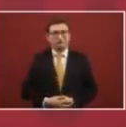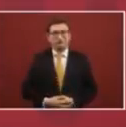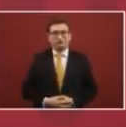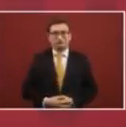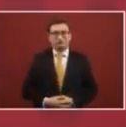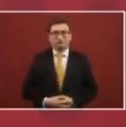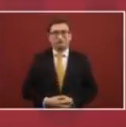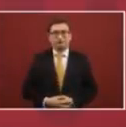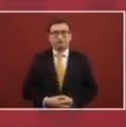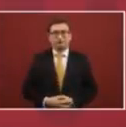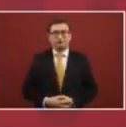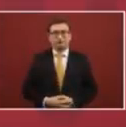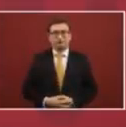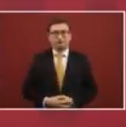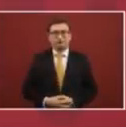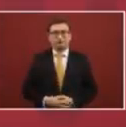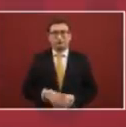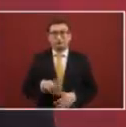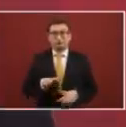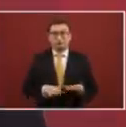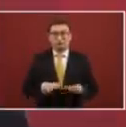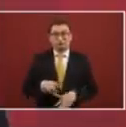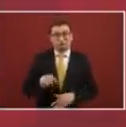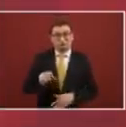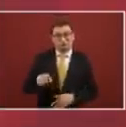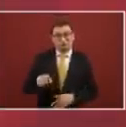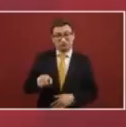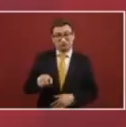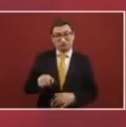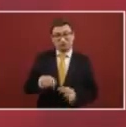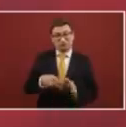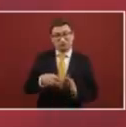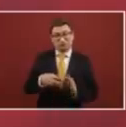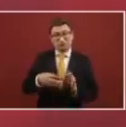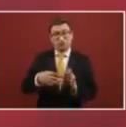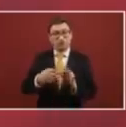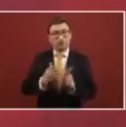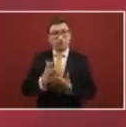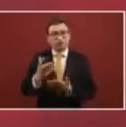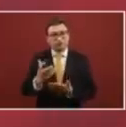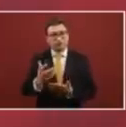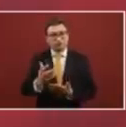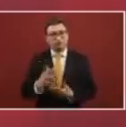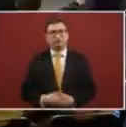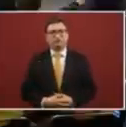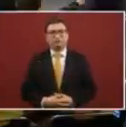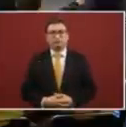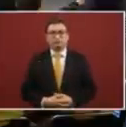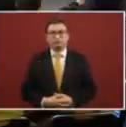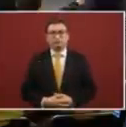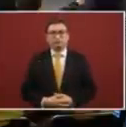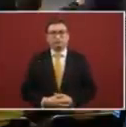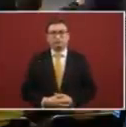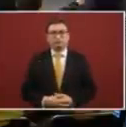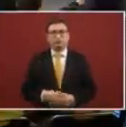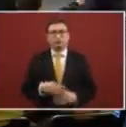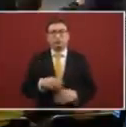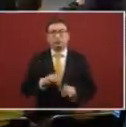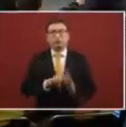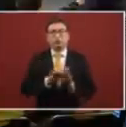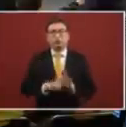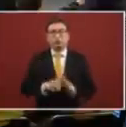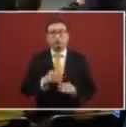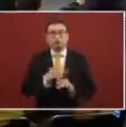a veces vuelan. Por ejemplo, los datos de Bloomberg hablan de